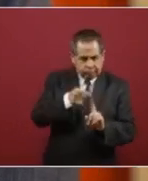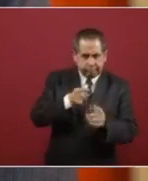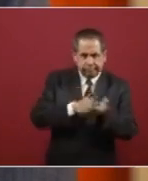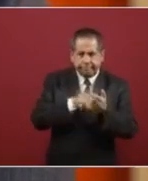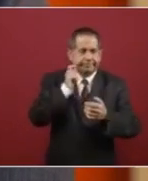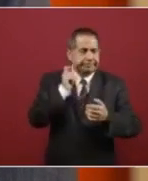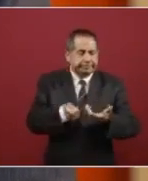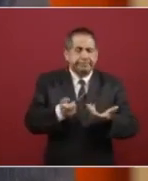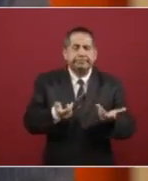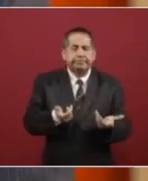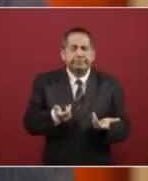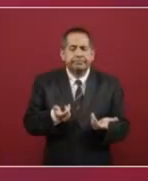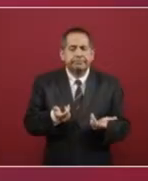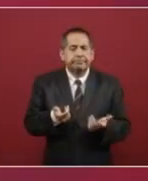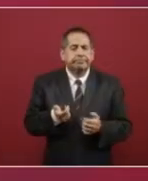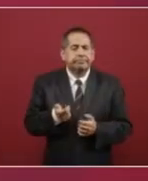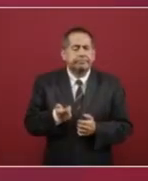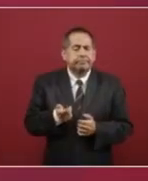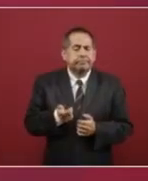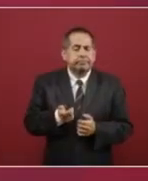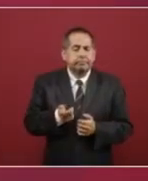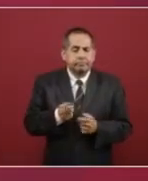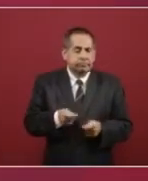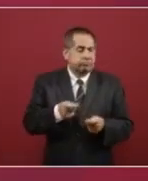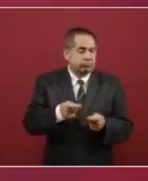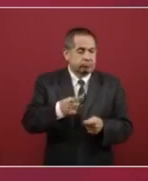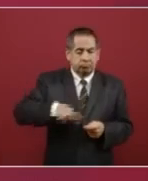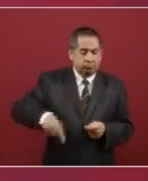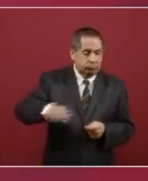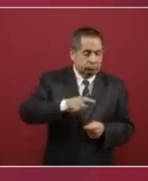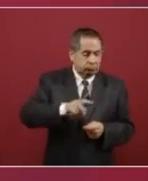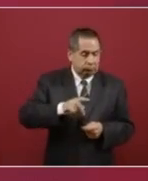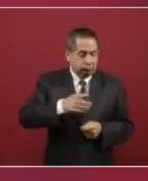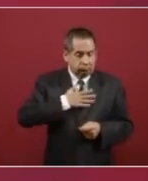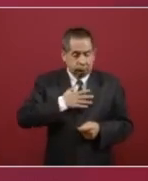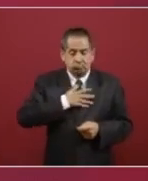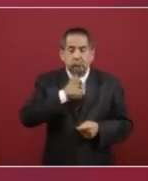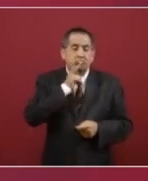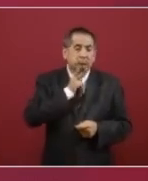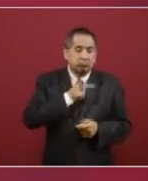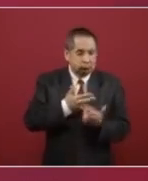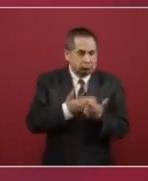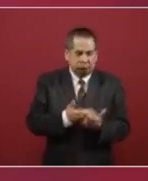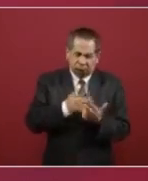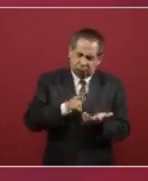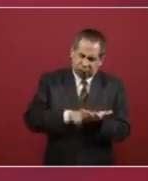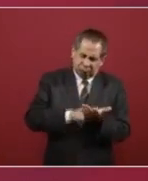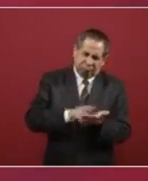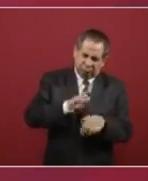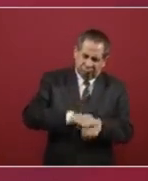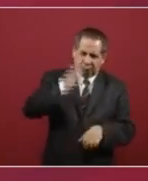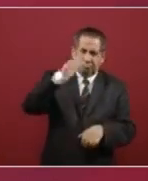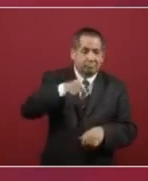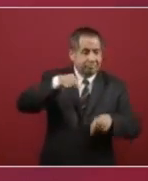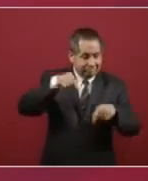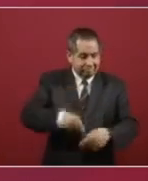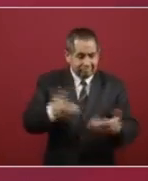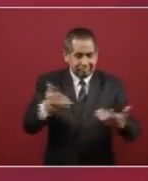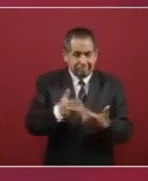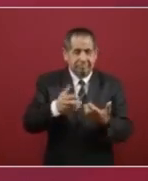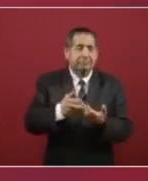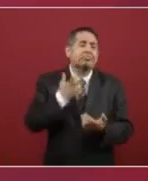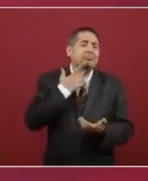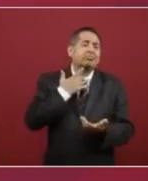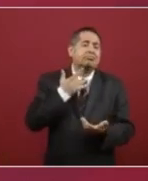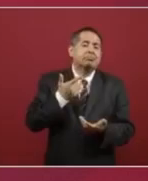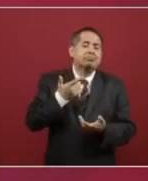importa es darle valor agregado a nuestra materia prima, producir las gasolinas en México, no